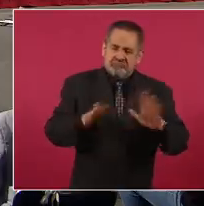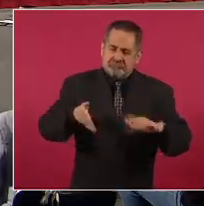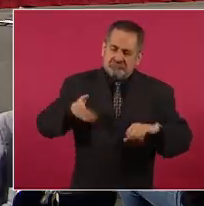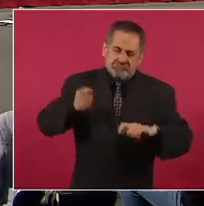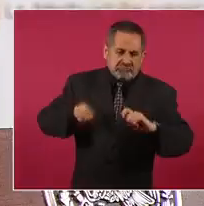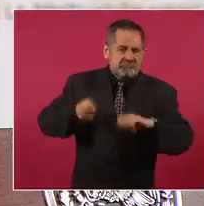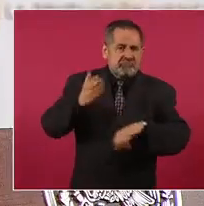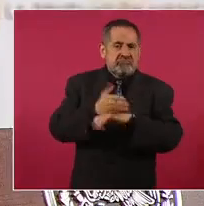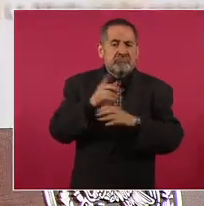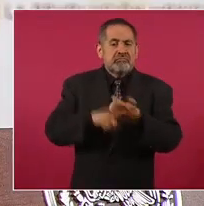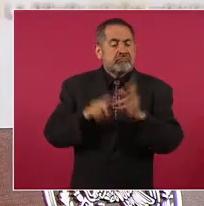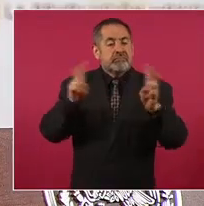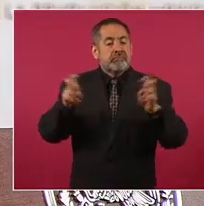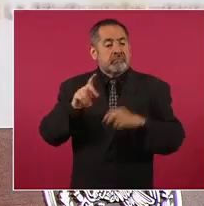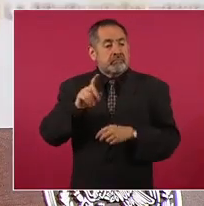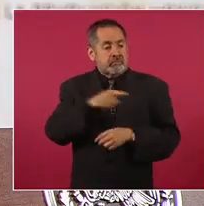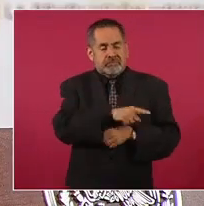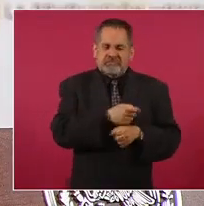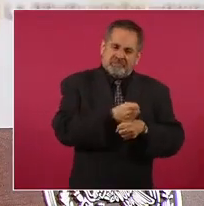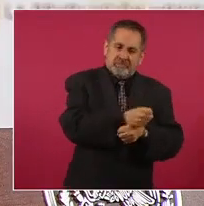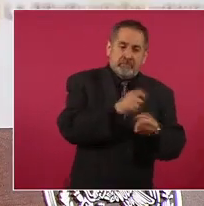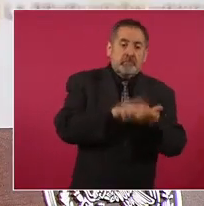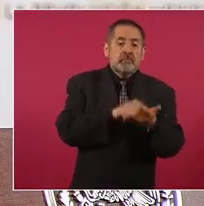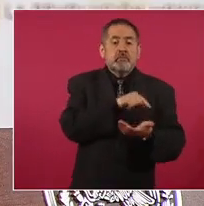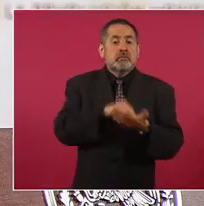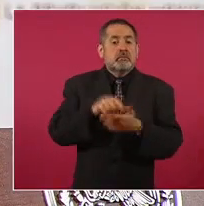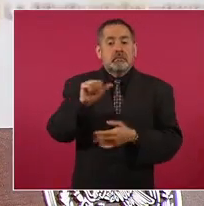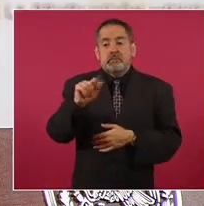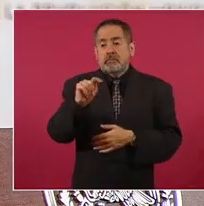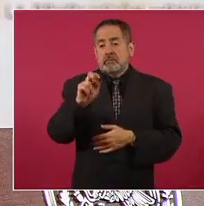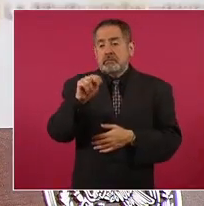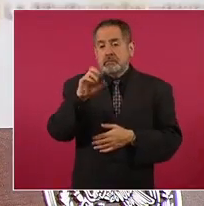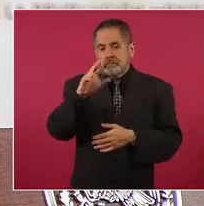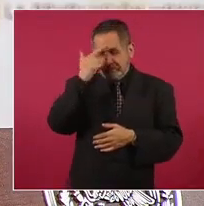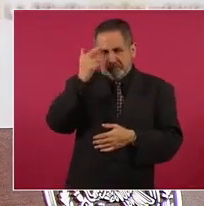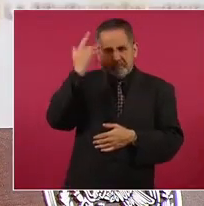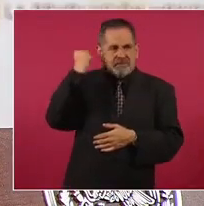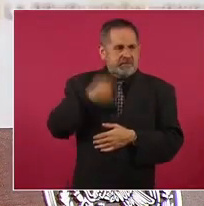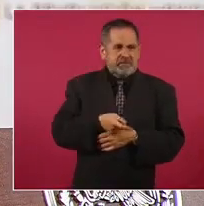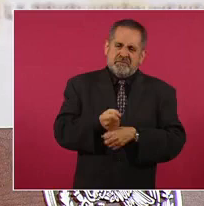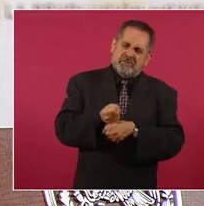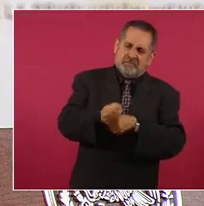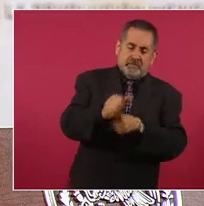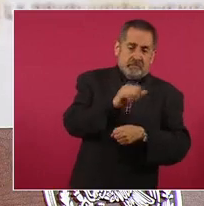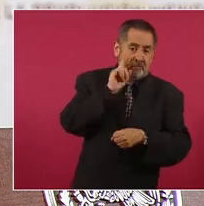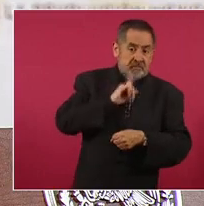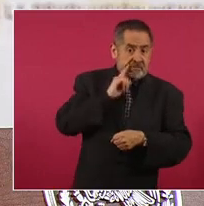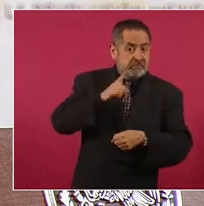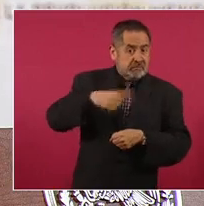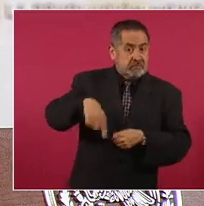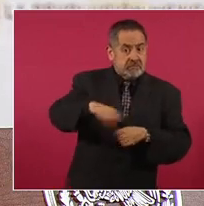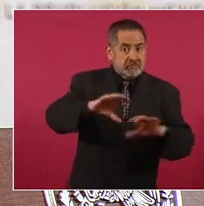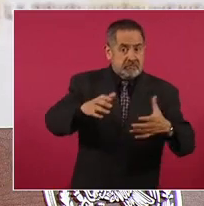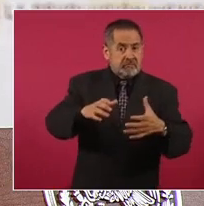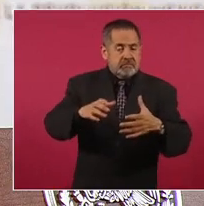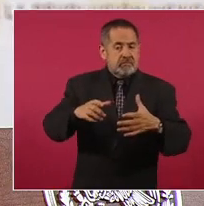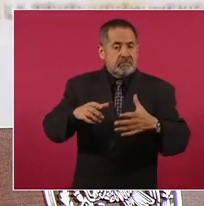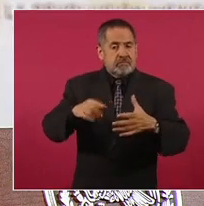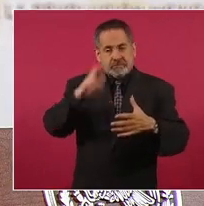del caso Mujeres Víctimas de Tortura en Atenco, después de la represión de que fueron objeto personas de la